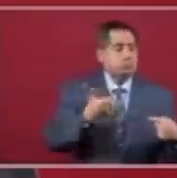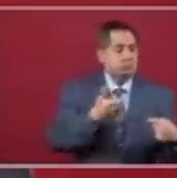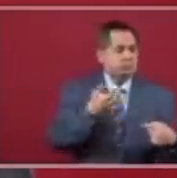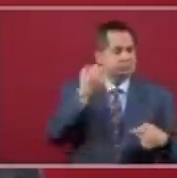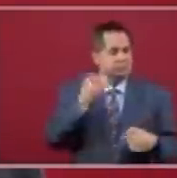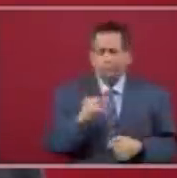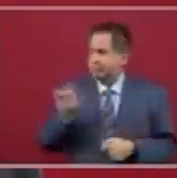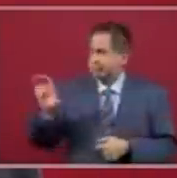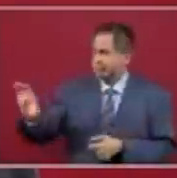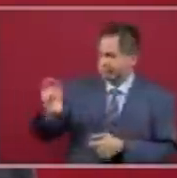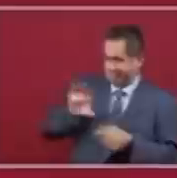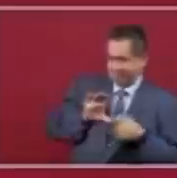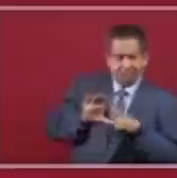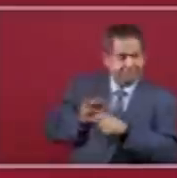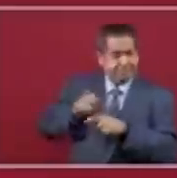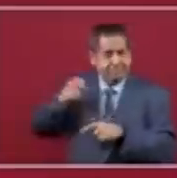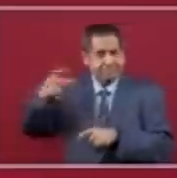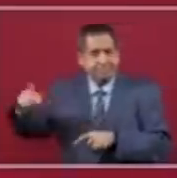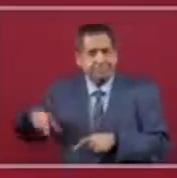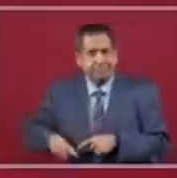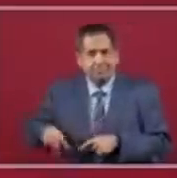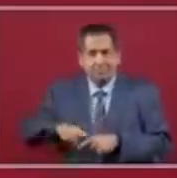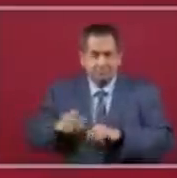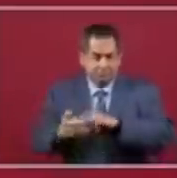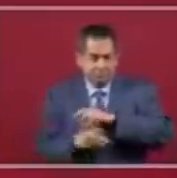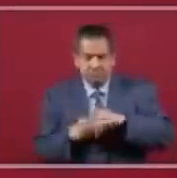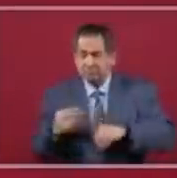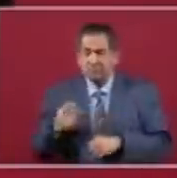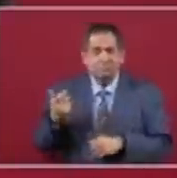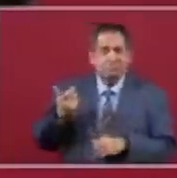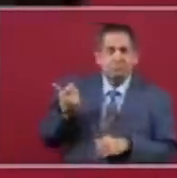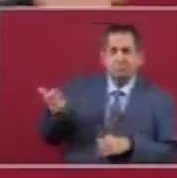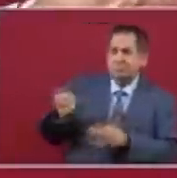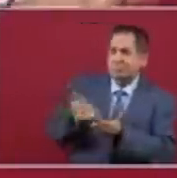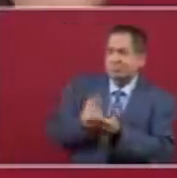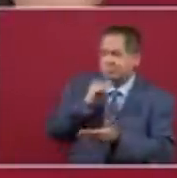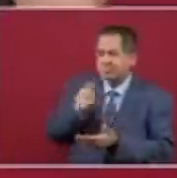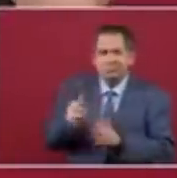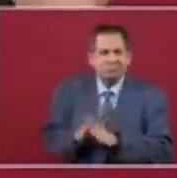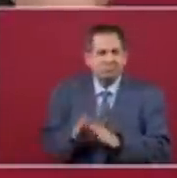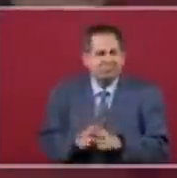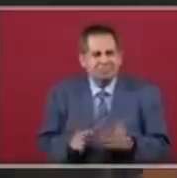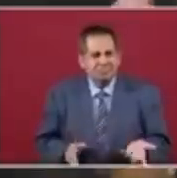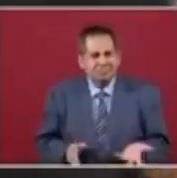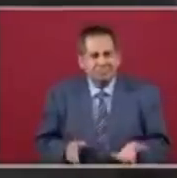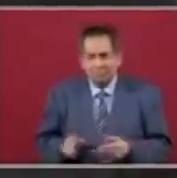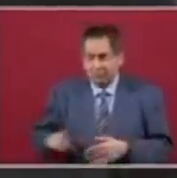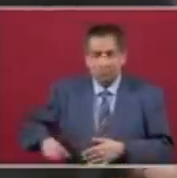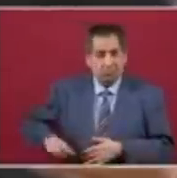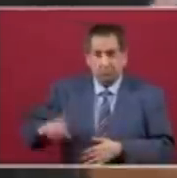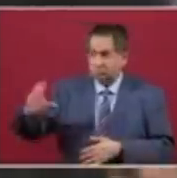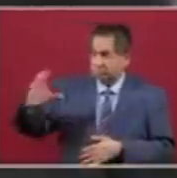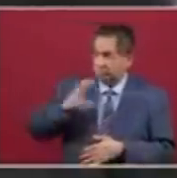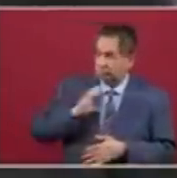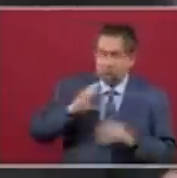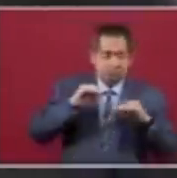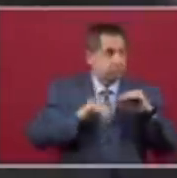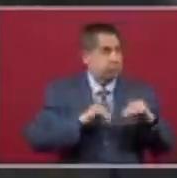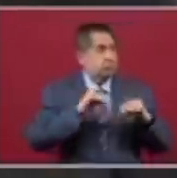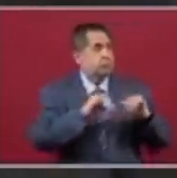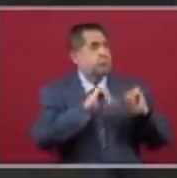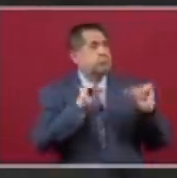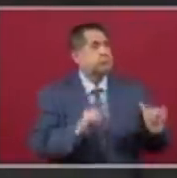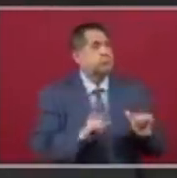se les regresan los impuestos para que ponga un museo de arte